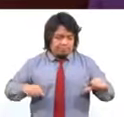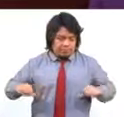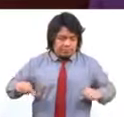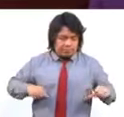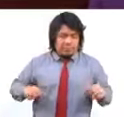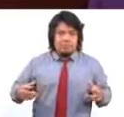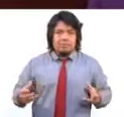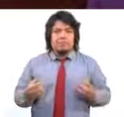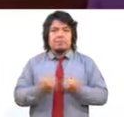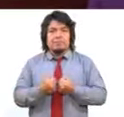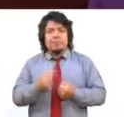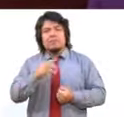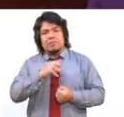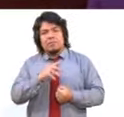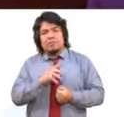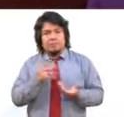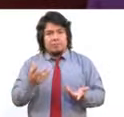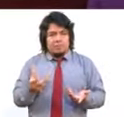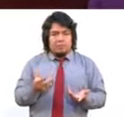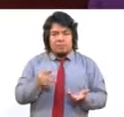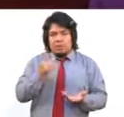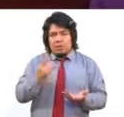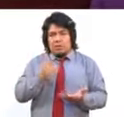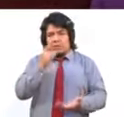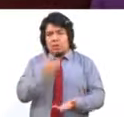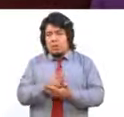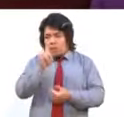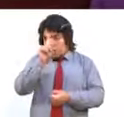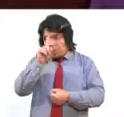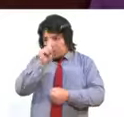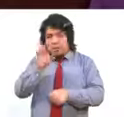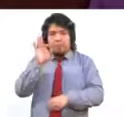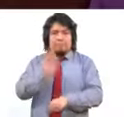Consejo Ciudadano también hay no solo asesoría, sino